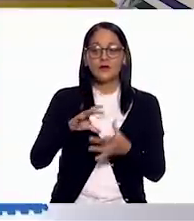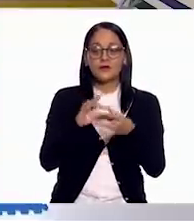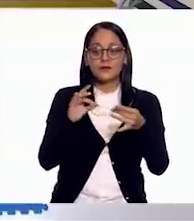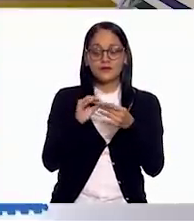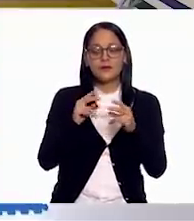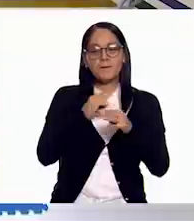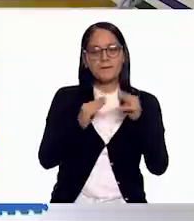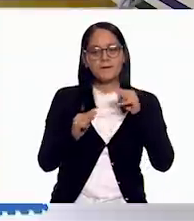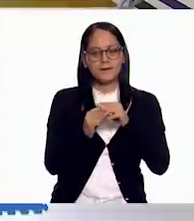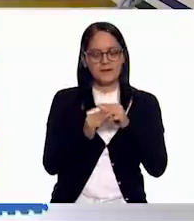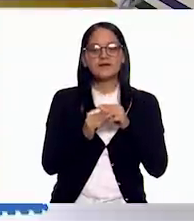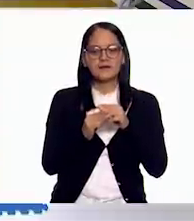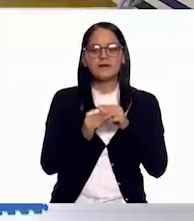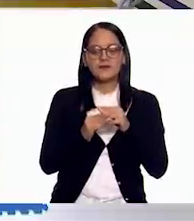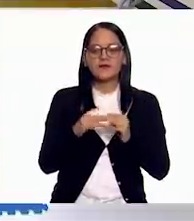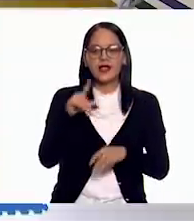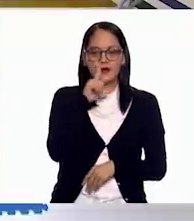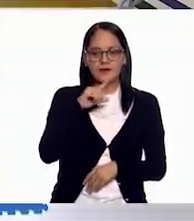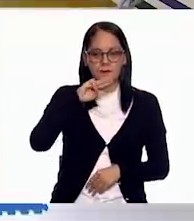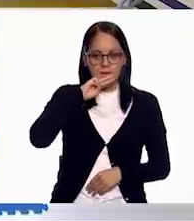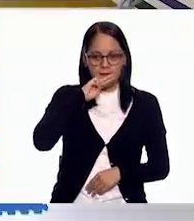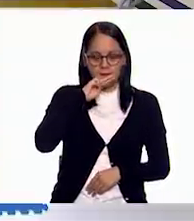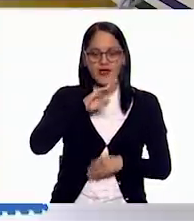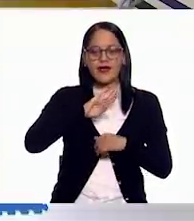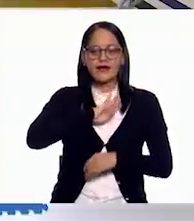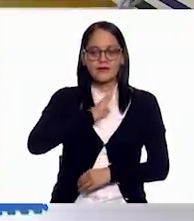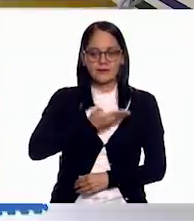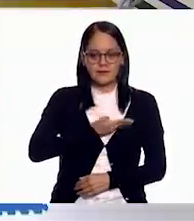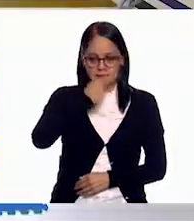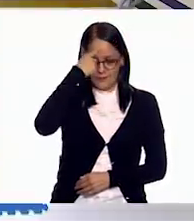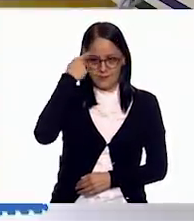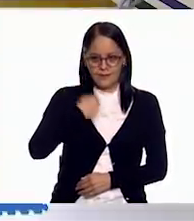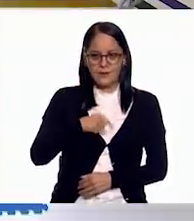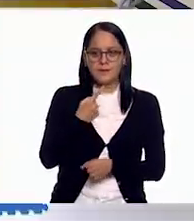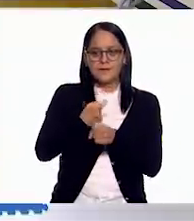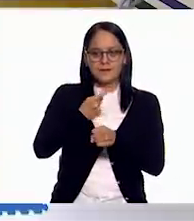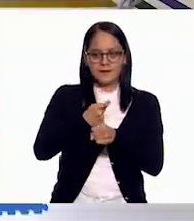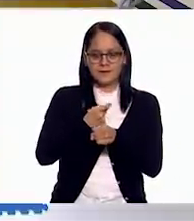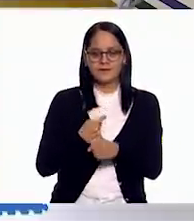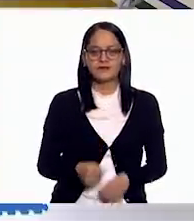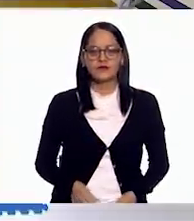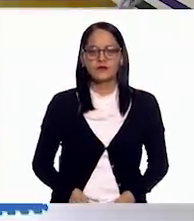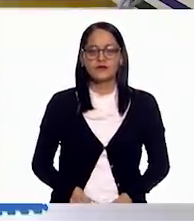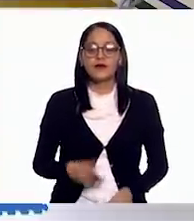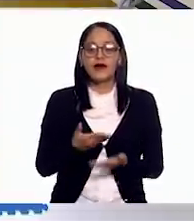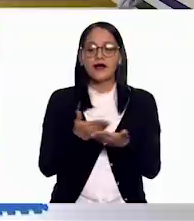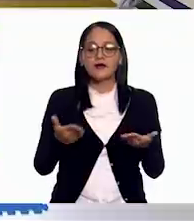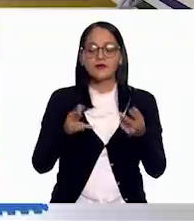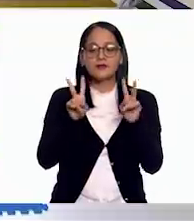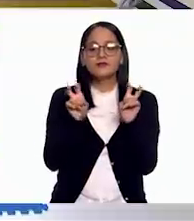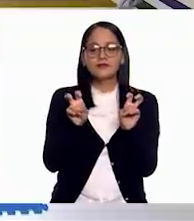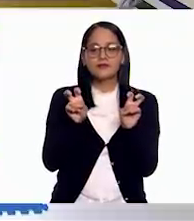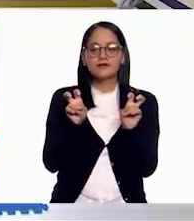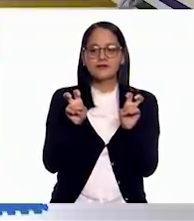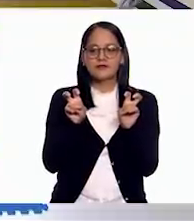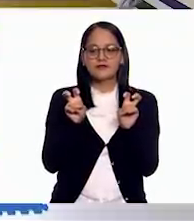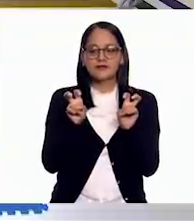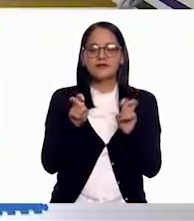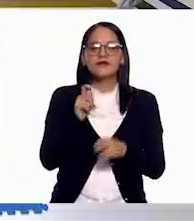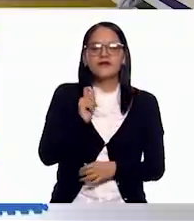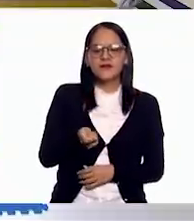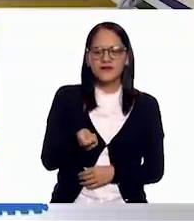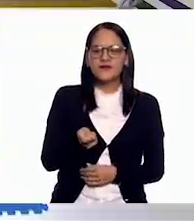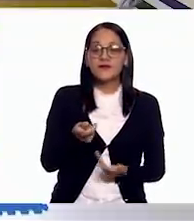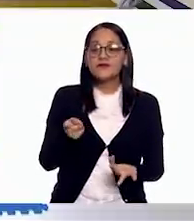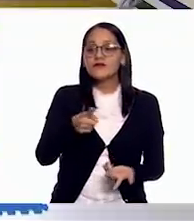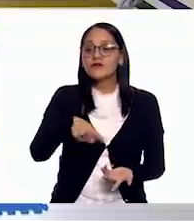asignatura de lengua materna español para primer grado. Y nuestro tema, ¿qué se les